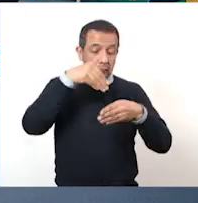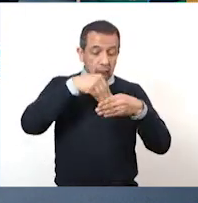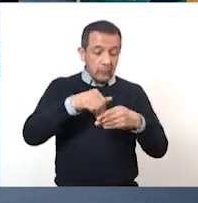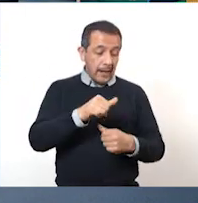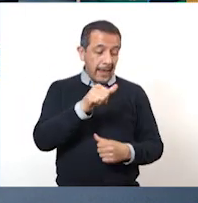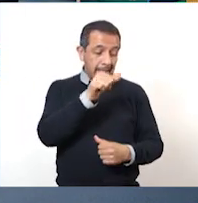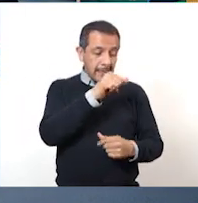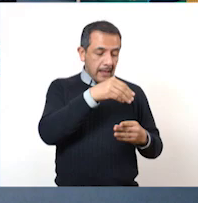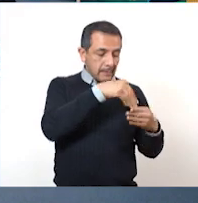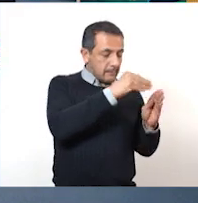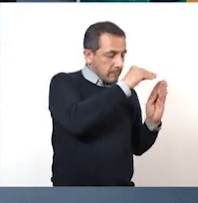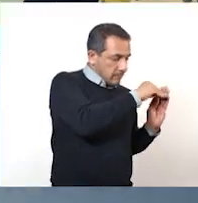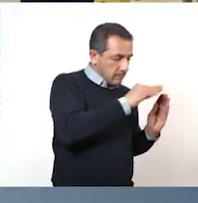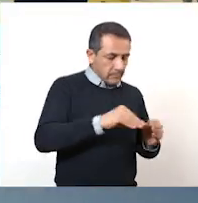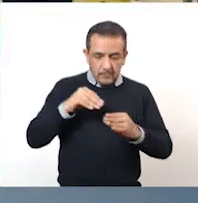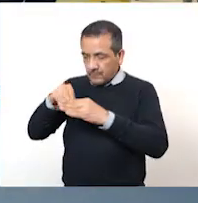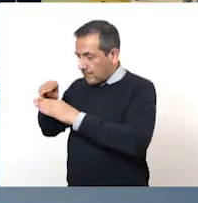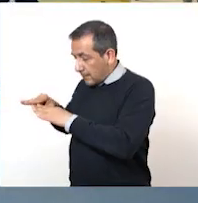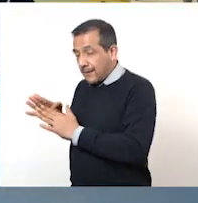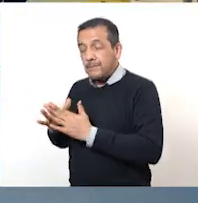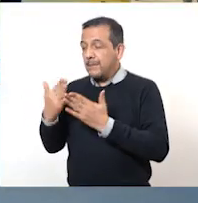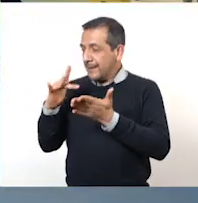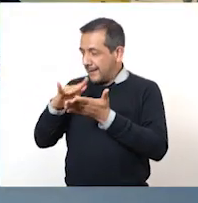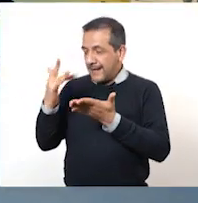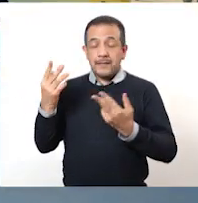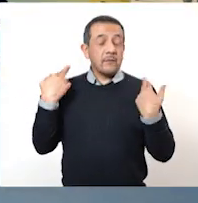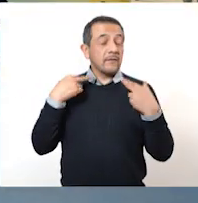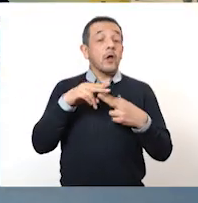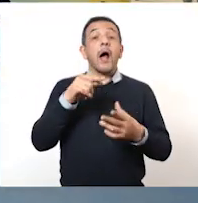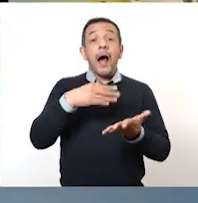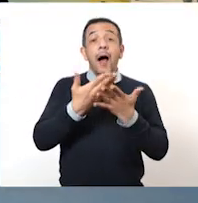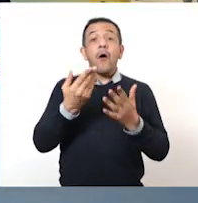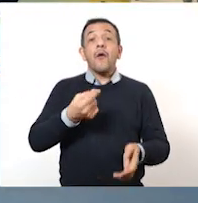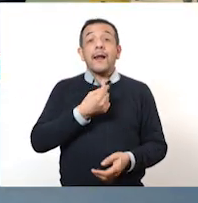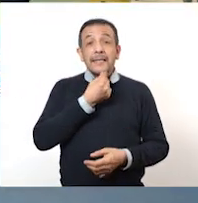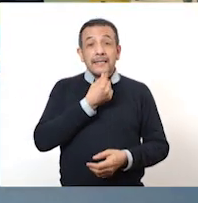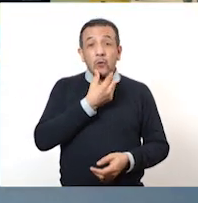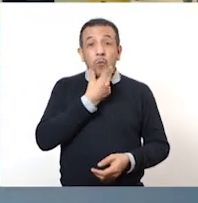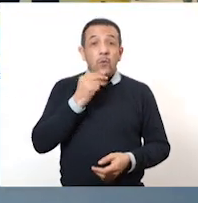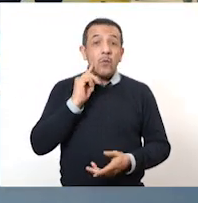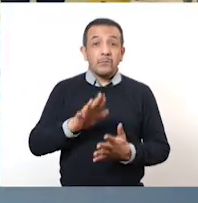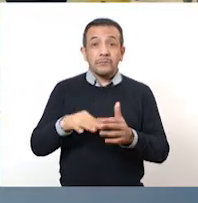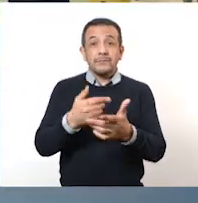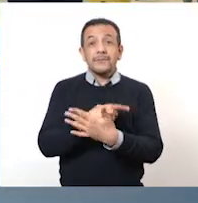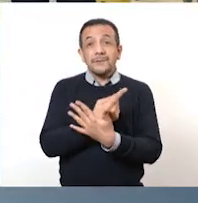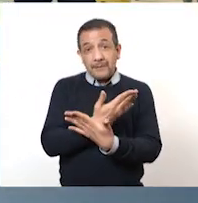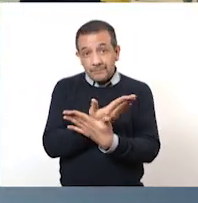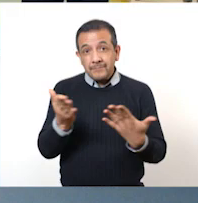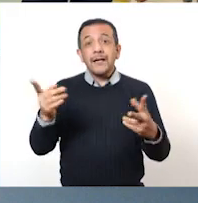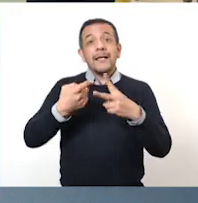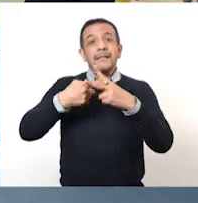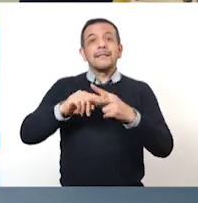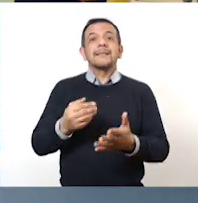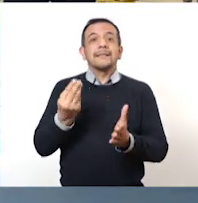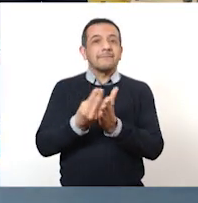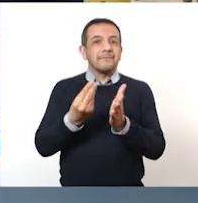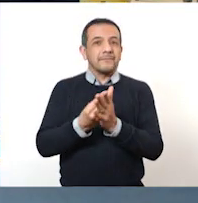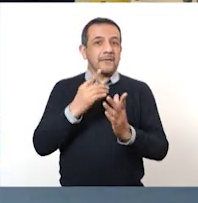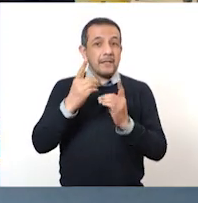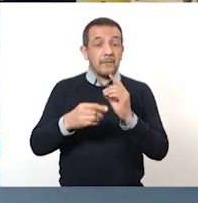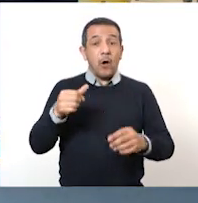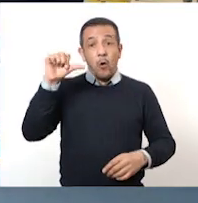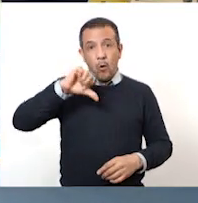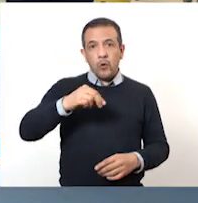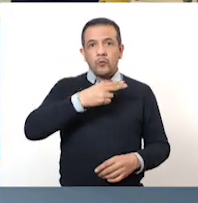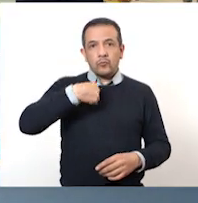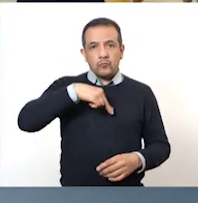una bolsita que tenemos aquí atrás. Muchas gracias, maestra. Y ahora sí, niñas y niños, damos inicio a la sesión de educación física del día de hoy. Recuerden que el